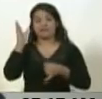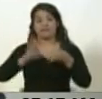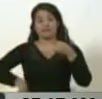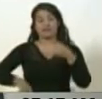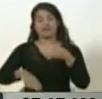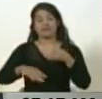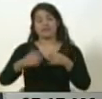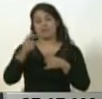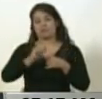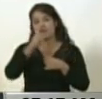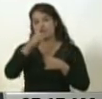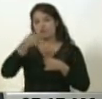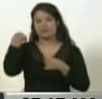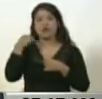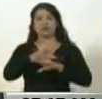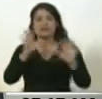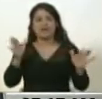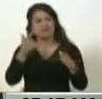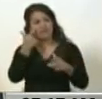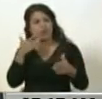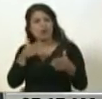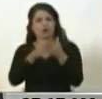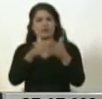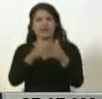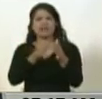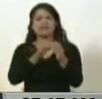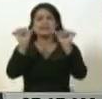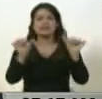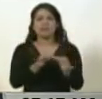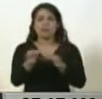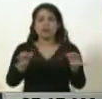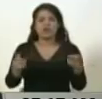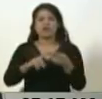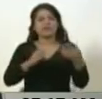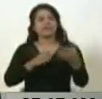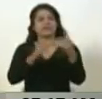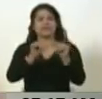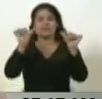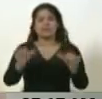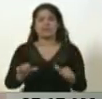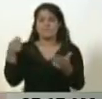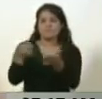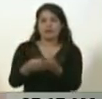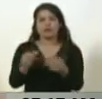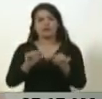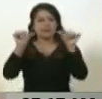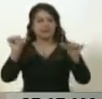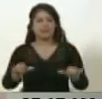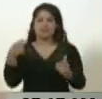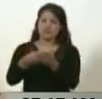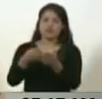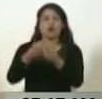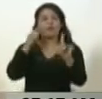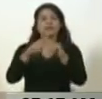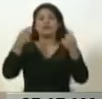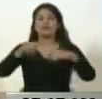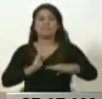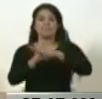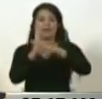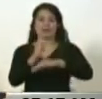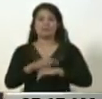año pasado, un ataque al sistema monetario, al sistema de pago, al sistema financiero con la intención de colapsar. El año